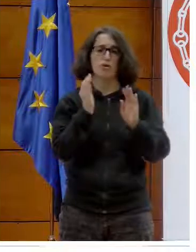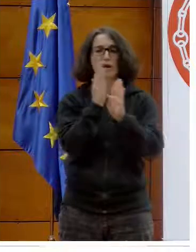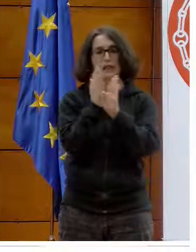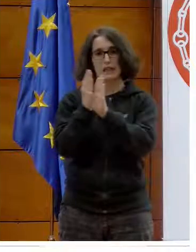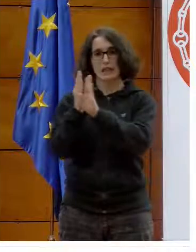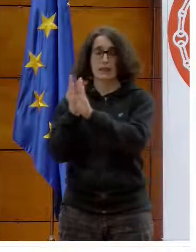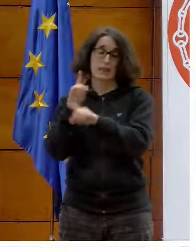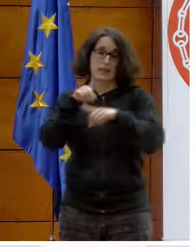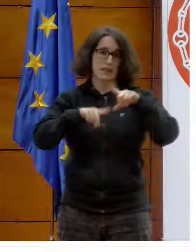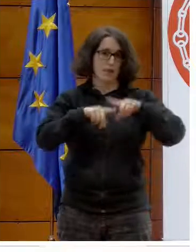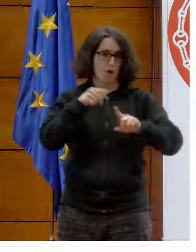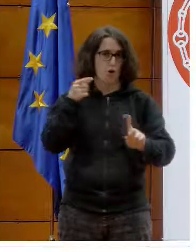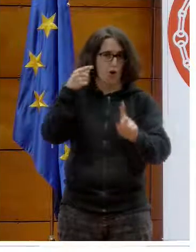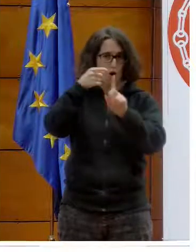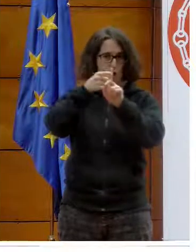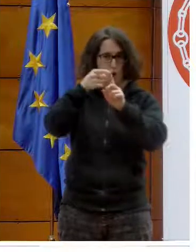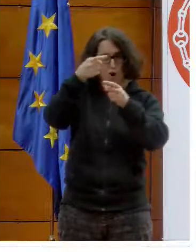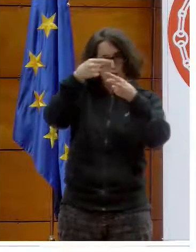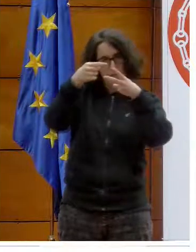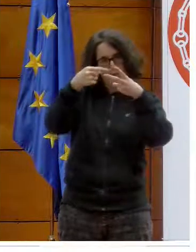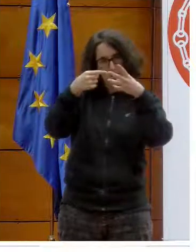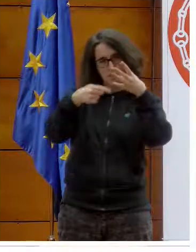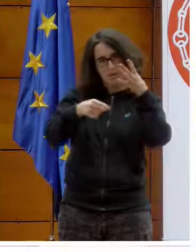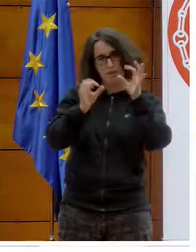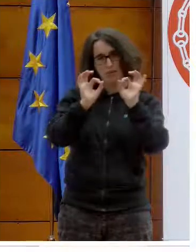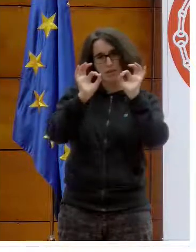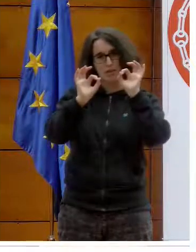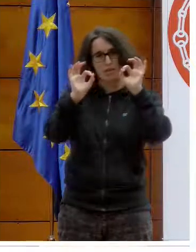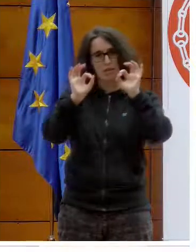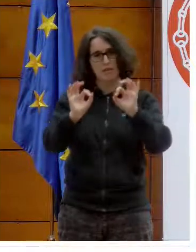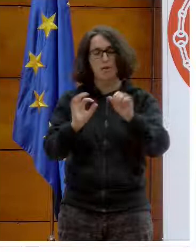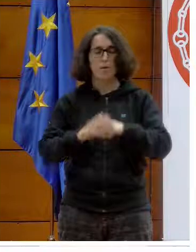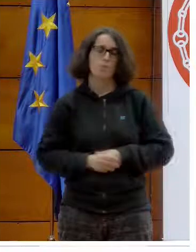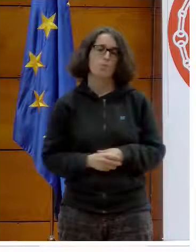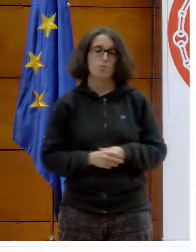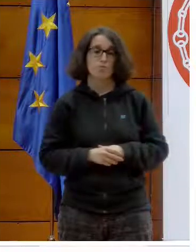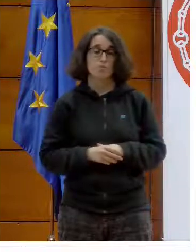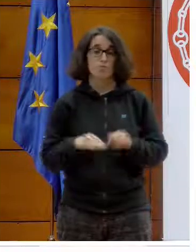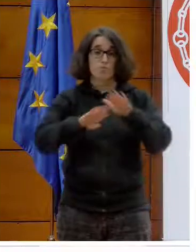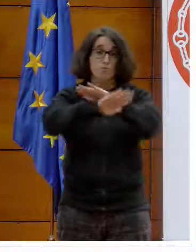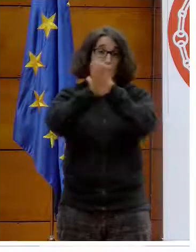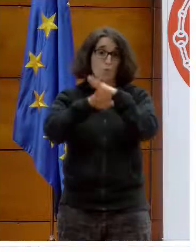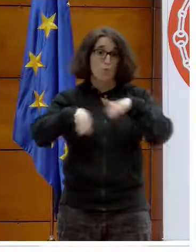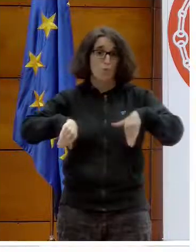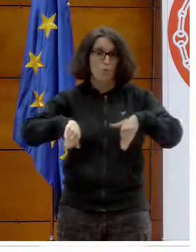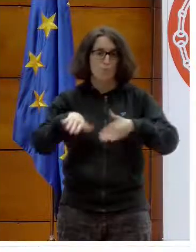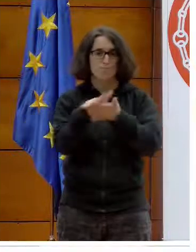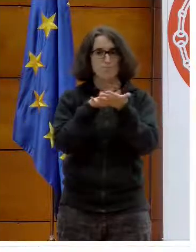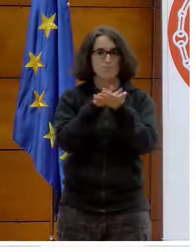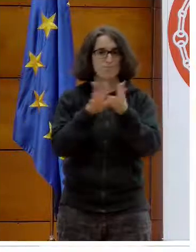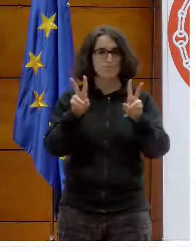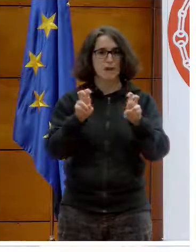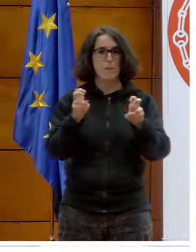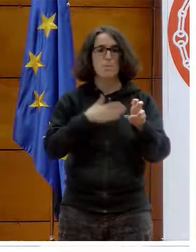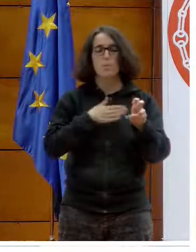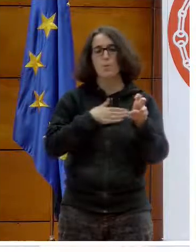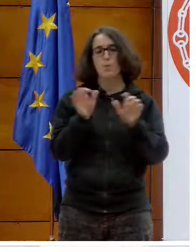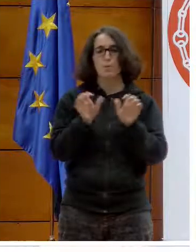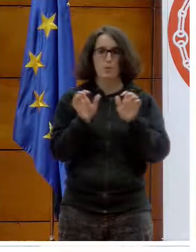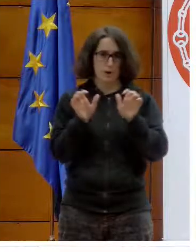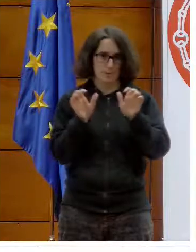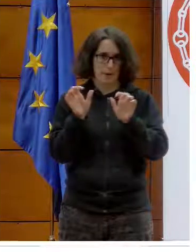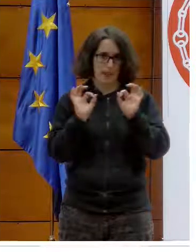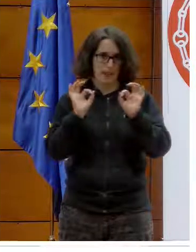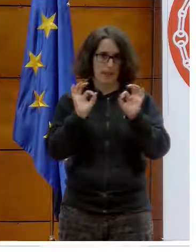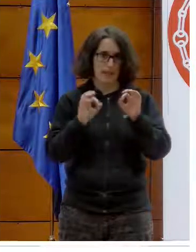concretos del paciente. Y ya por último, hablaros de esa valoración también propia de la terapia subacuática, que